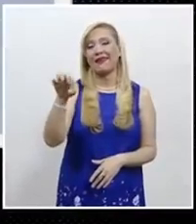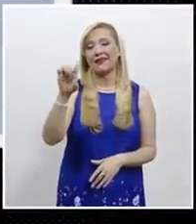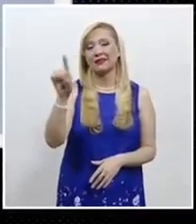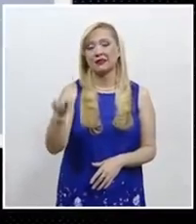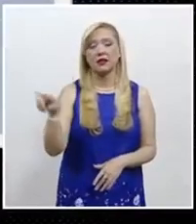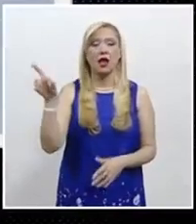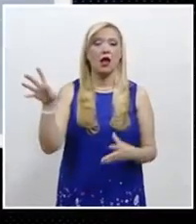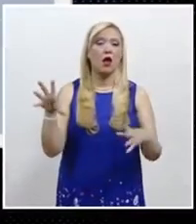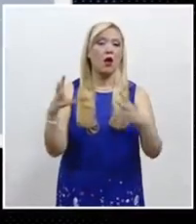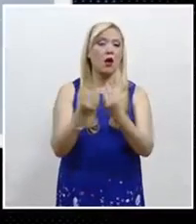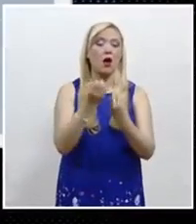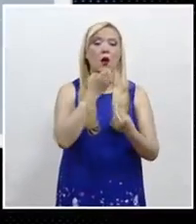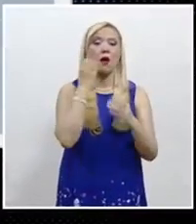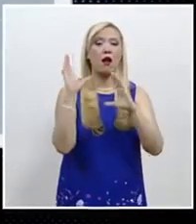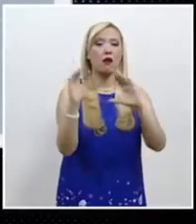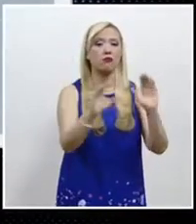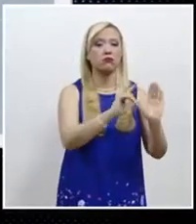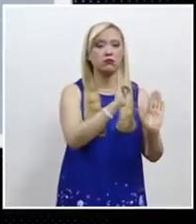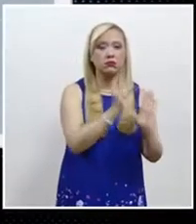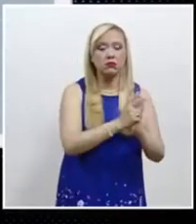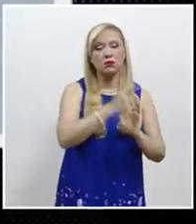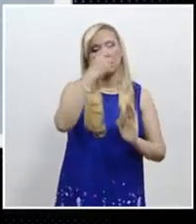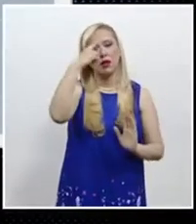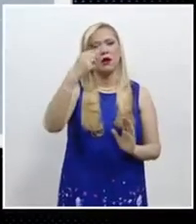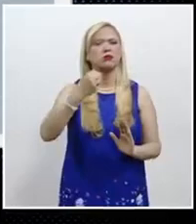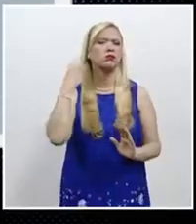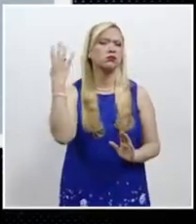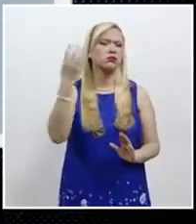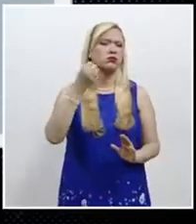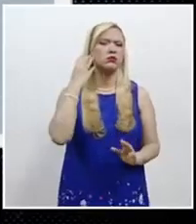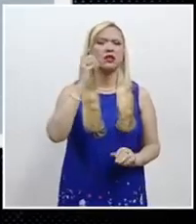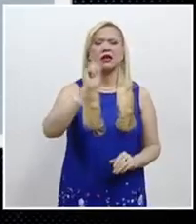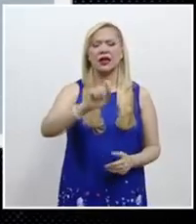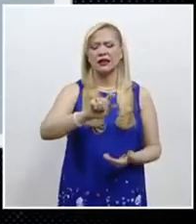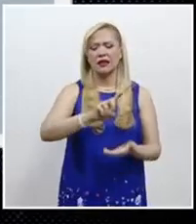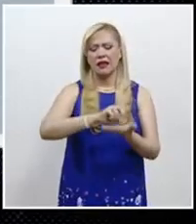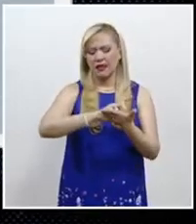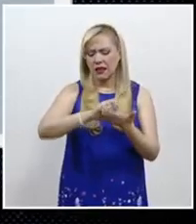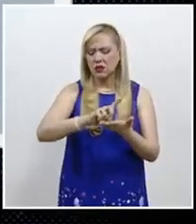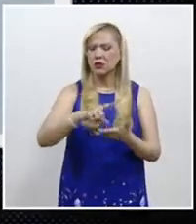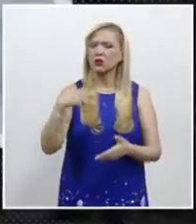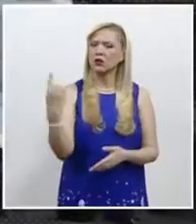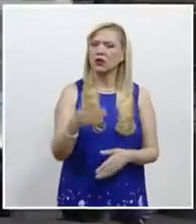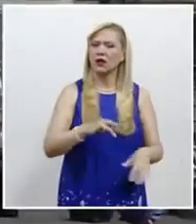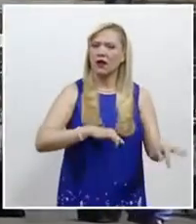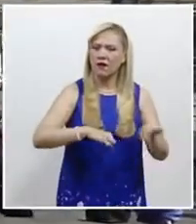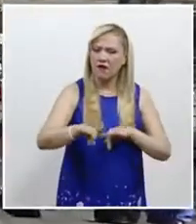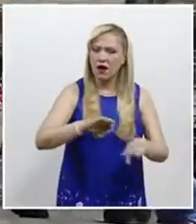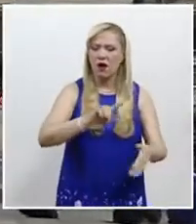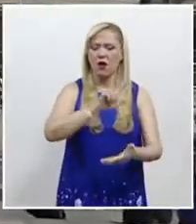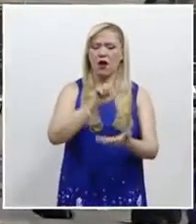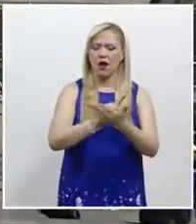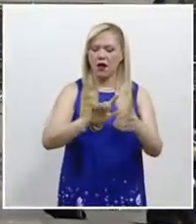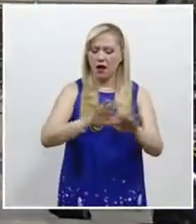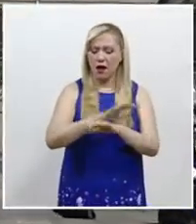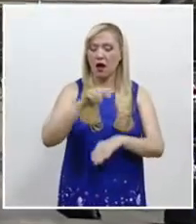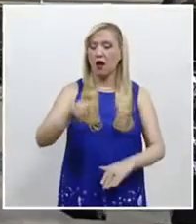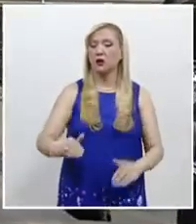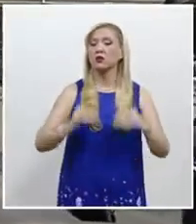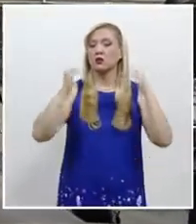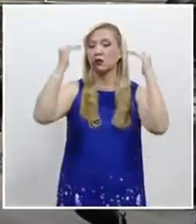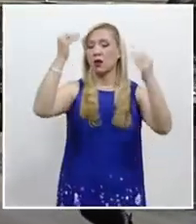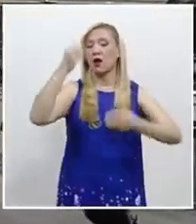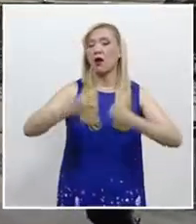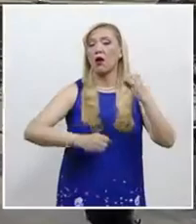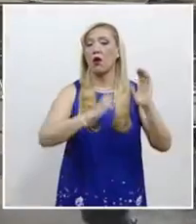Formación Judicial. Al participar en el seminario permanente sobre el derecho al trabajo y reforma laboral que organiza la Suprema Corte de